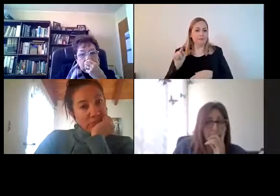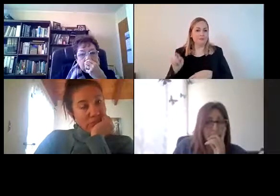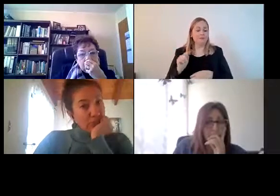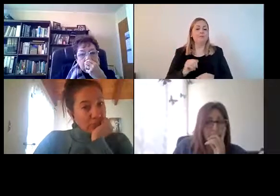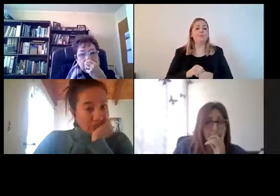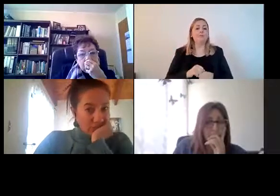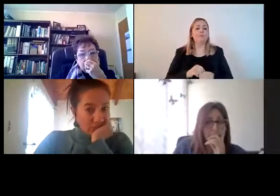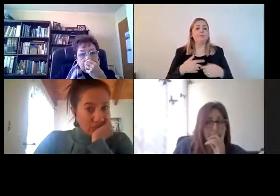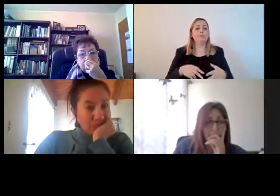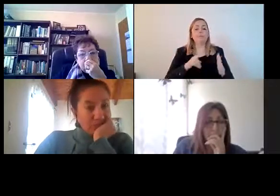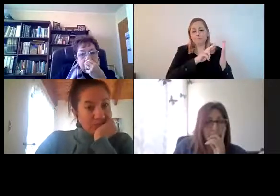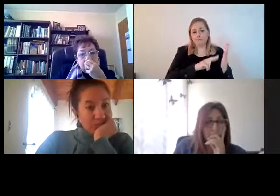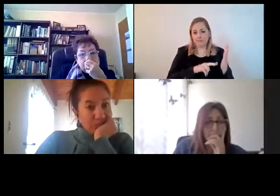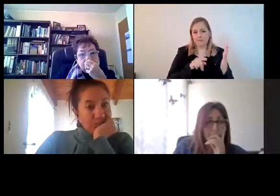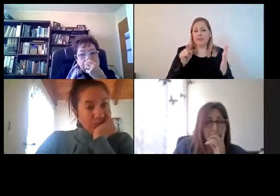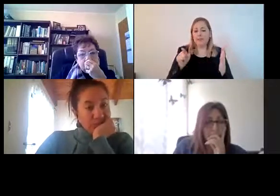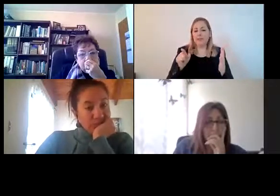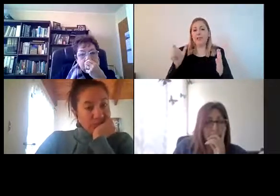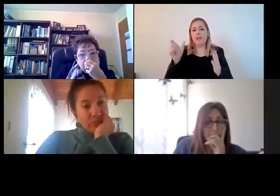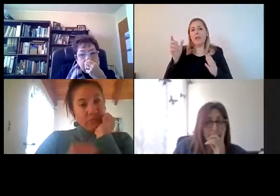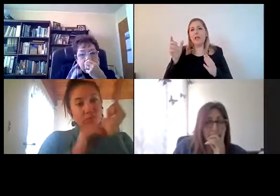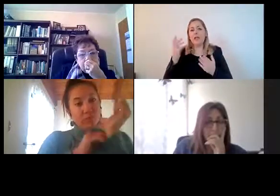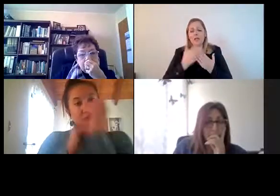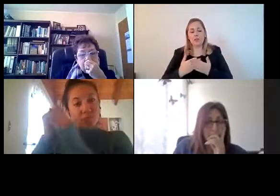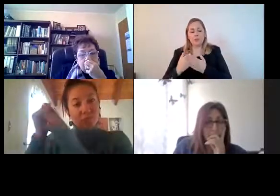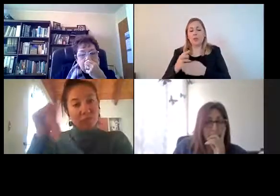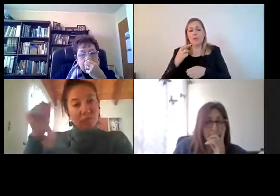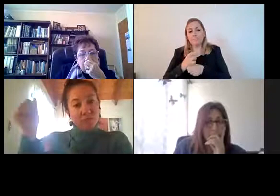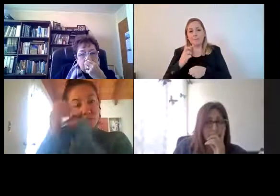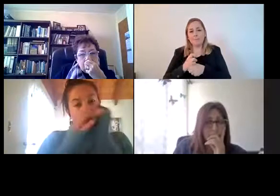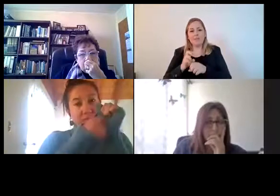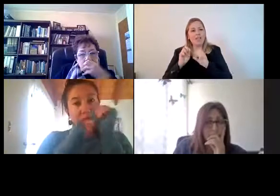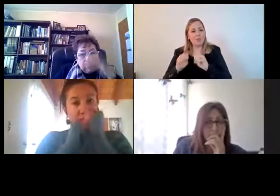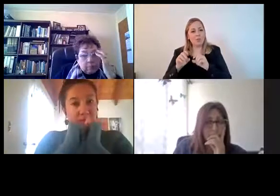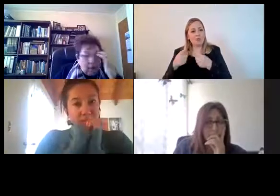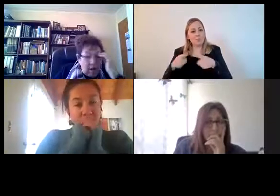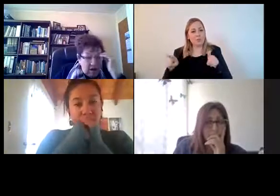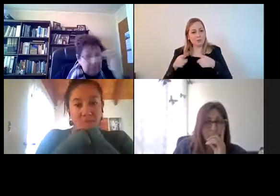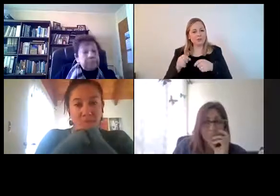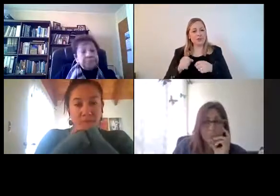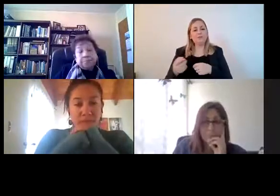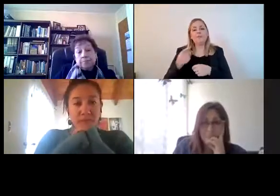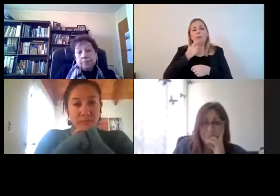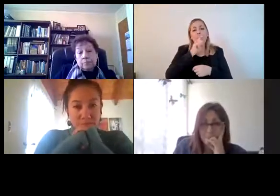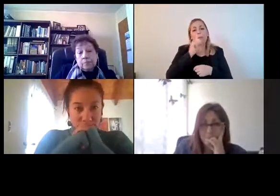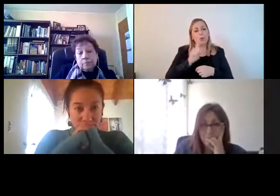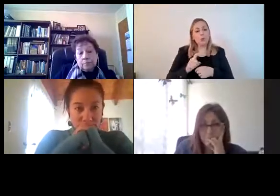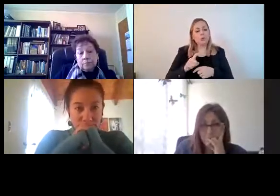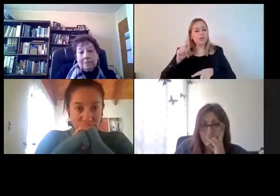¿ya? Ella estudia pedagogía en educación musical y nos consulta por su